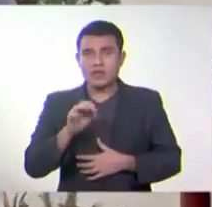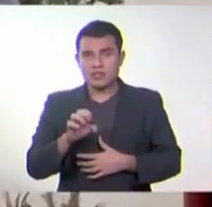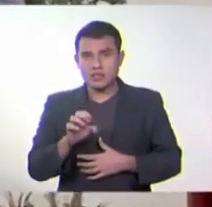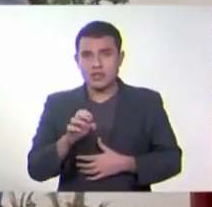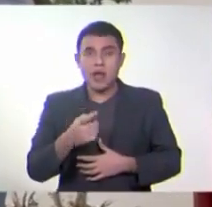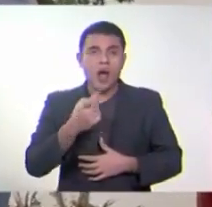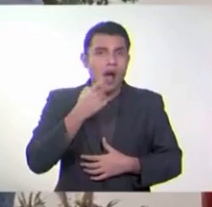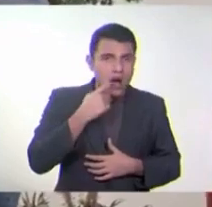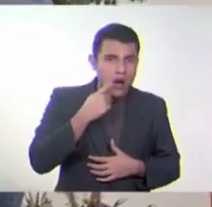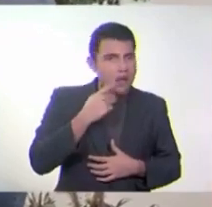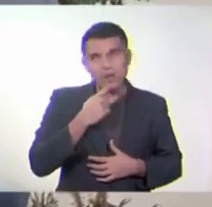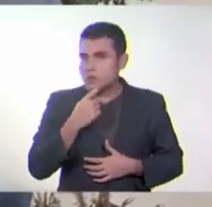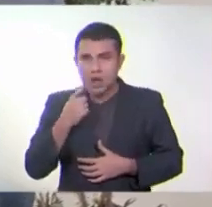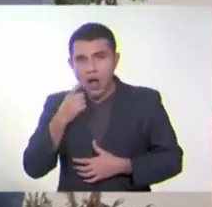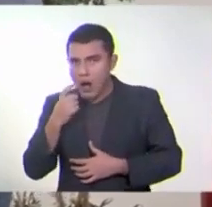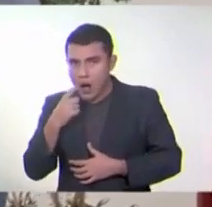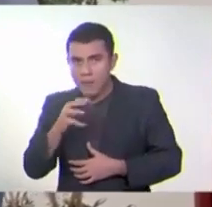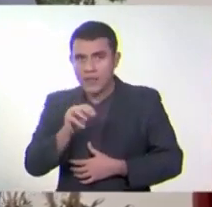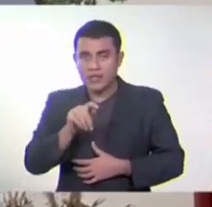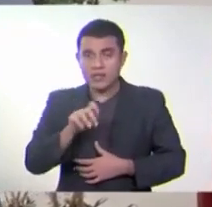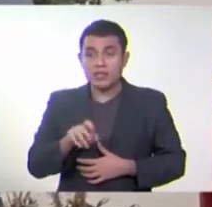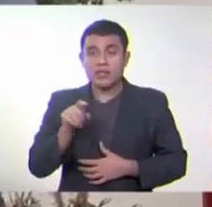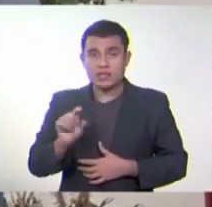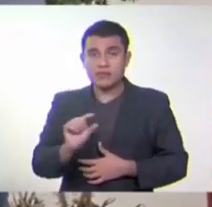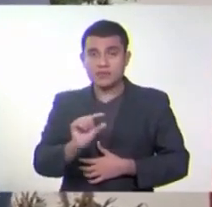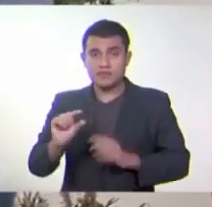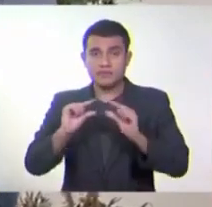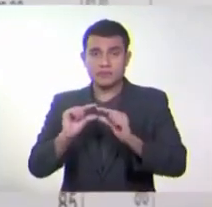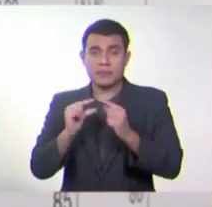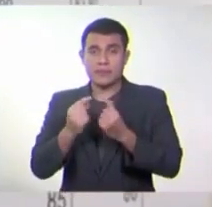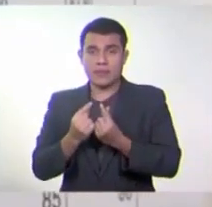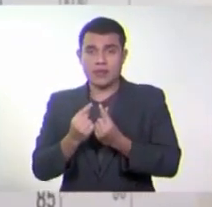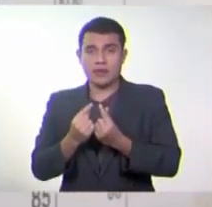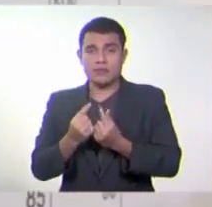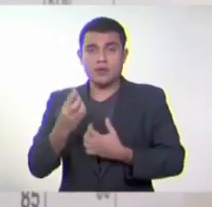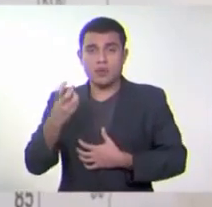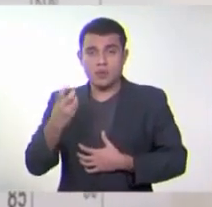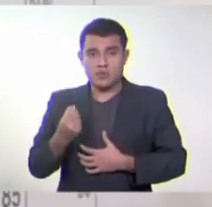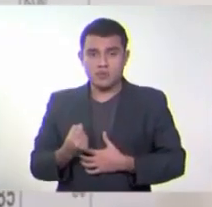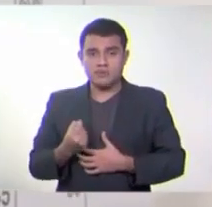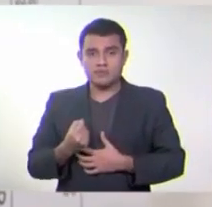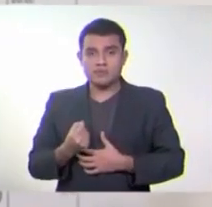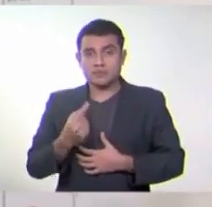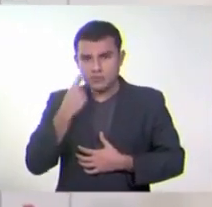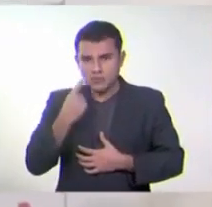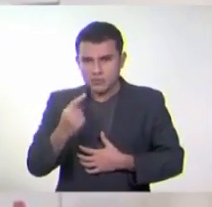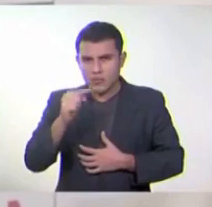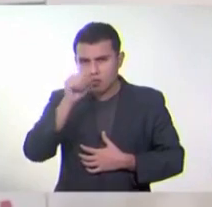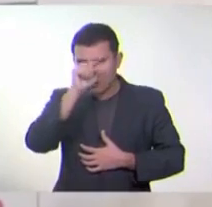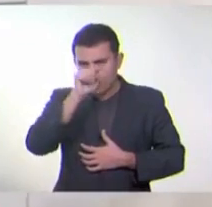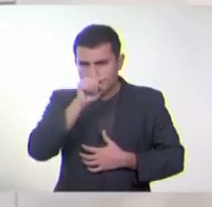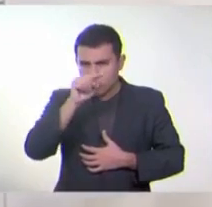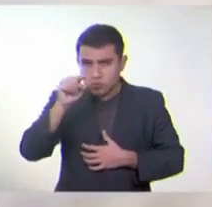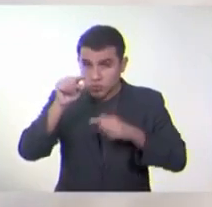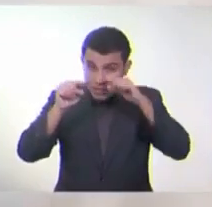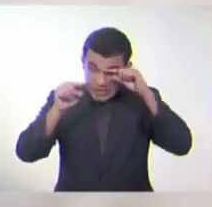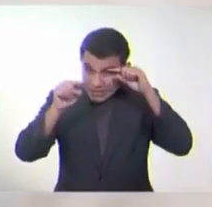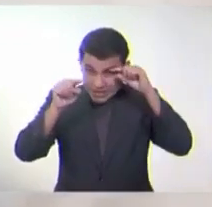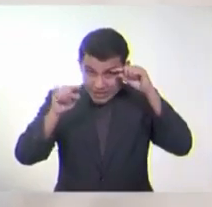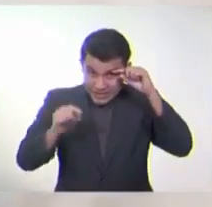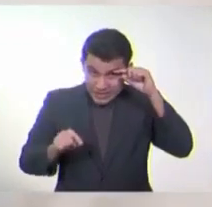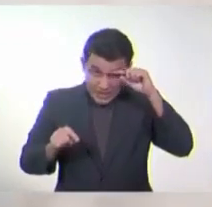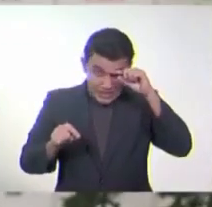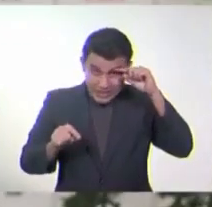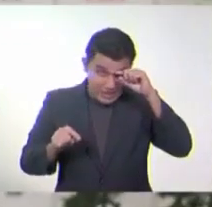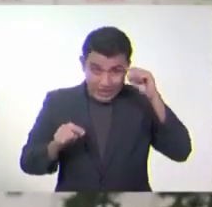y no metales. Y esa interfase está denotada por esa línea negra más oscura que los